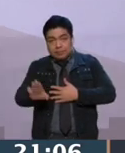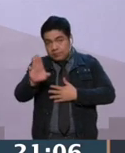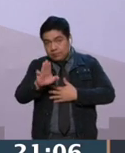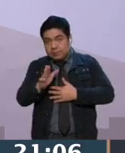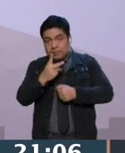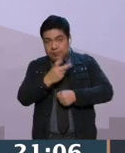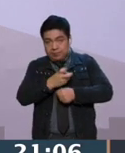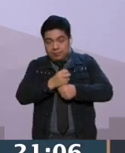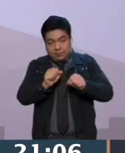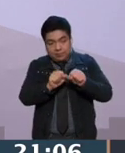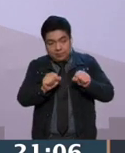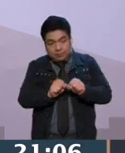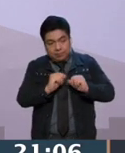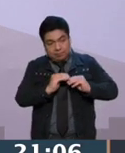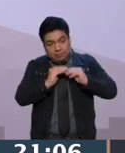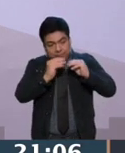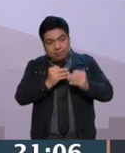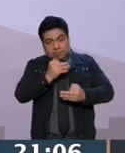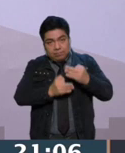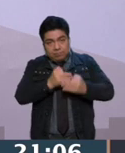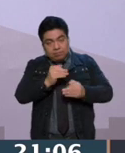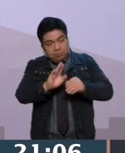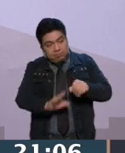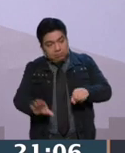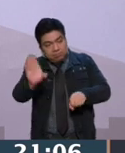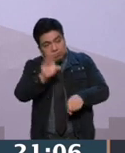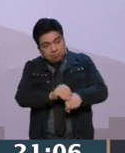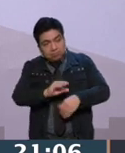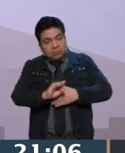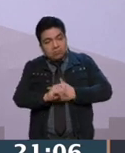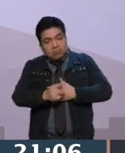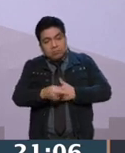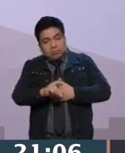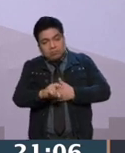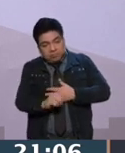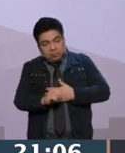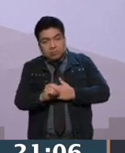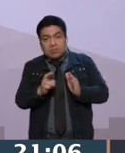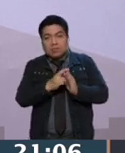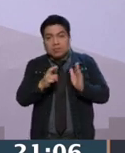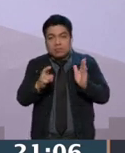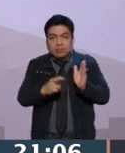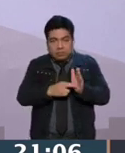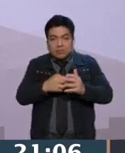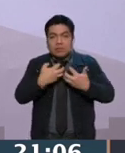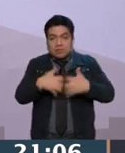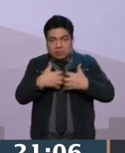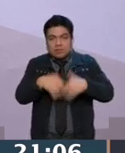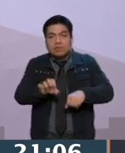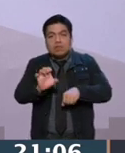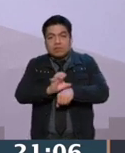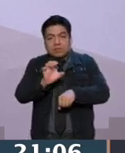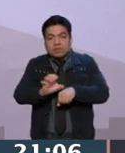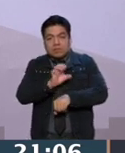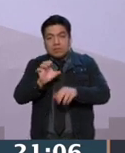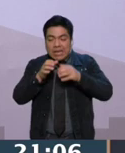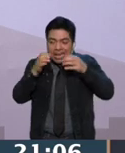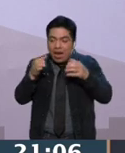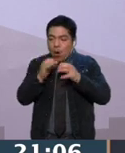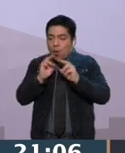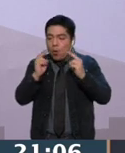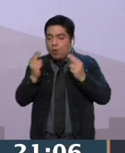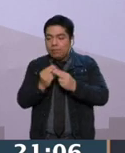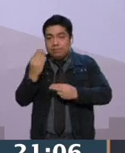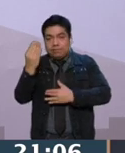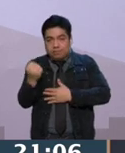de la Suprema Corte de Justicia de la Nación otorgó un amparo contra la reforma a la Ley de la Industria Eléctrica aprobada en el Congreso de la Unión el 9